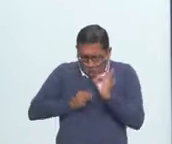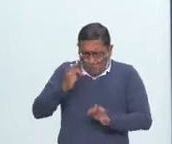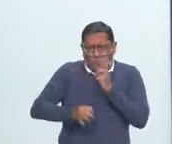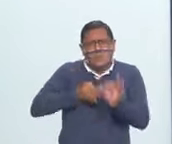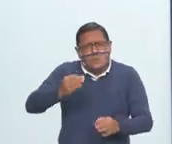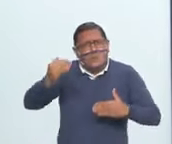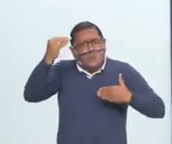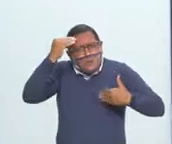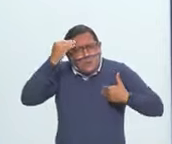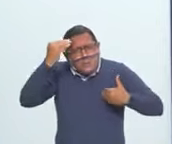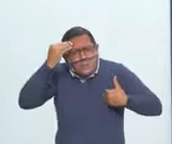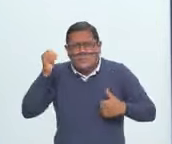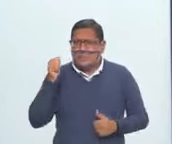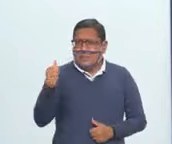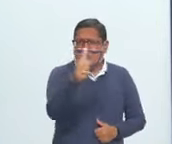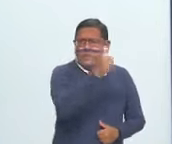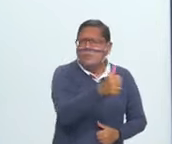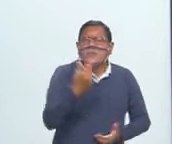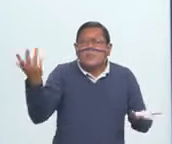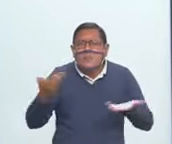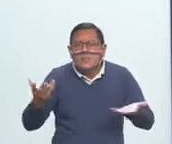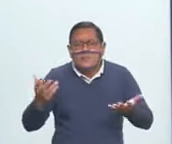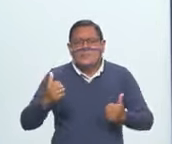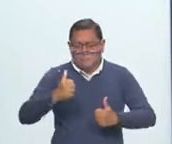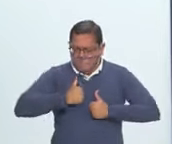conciencia de la importancia del